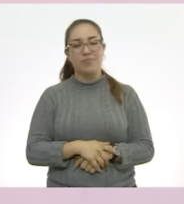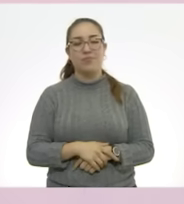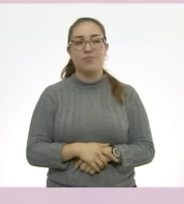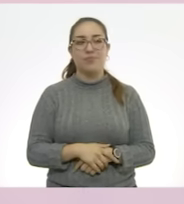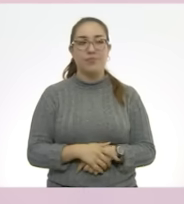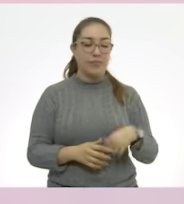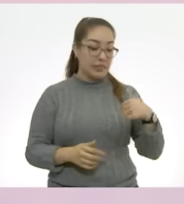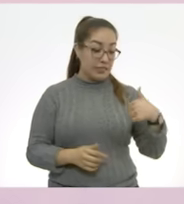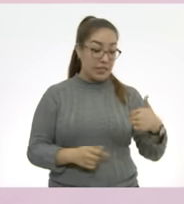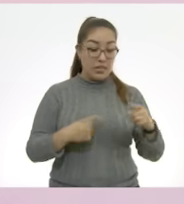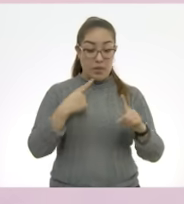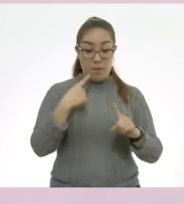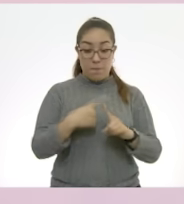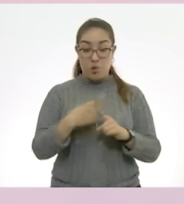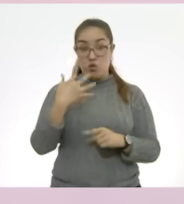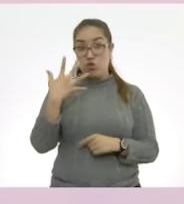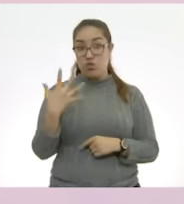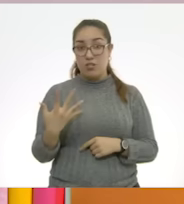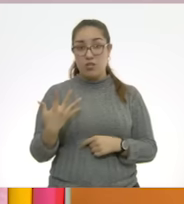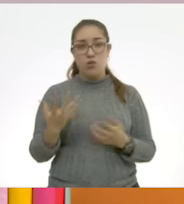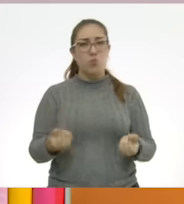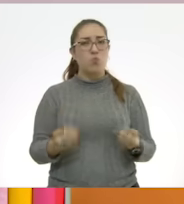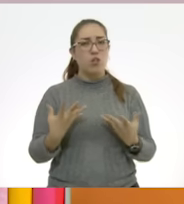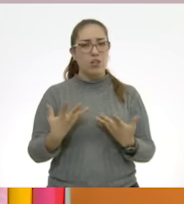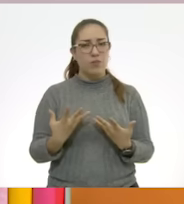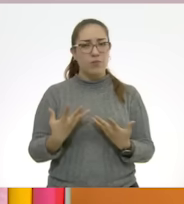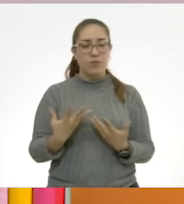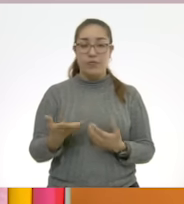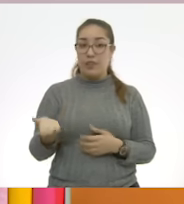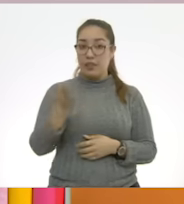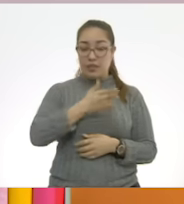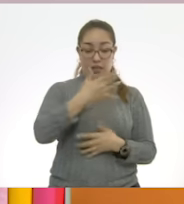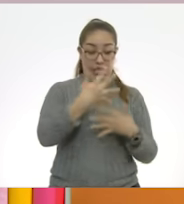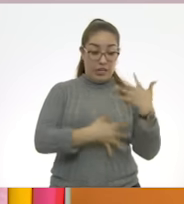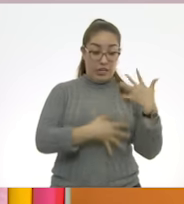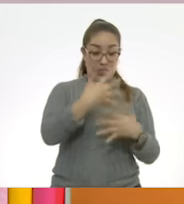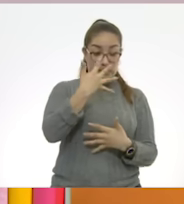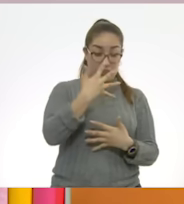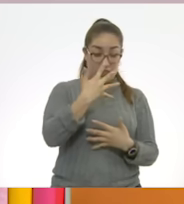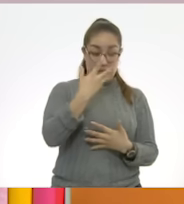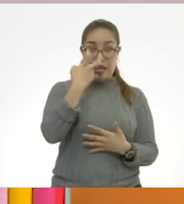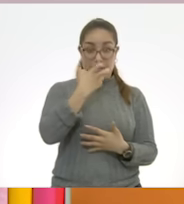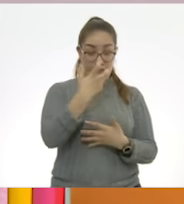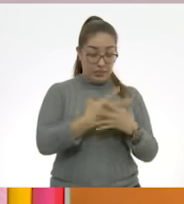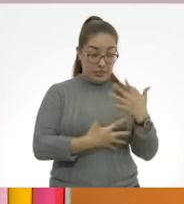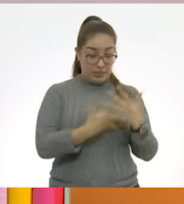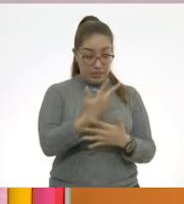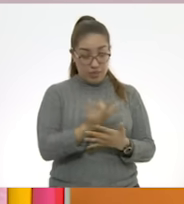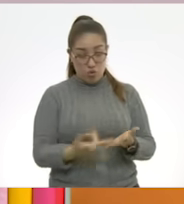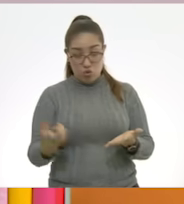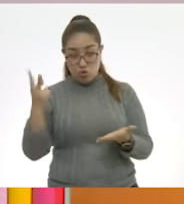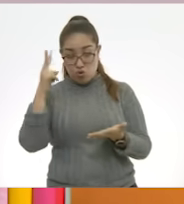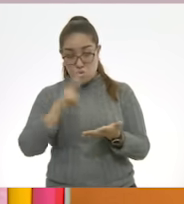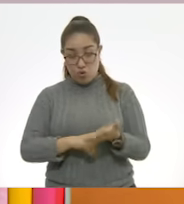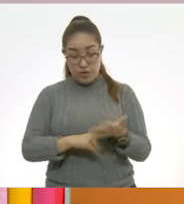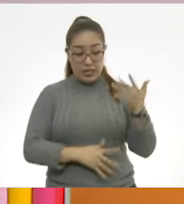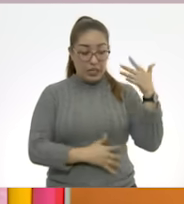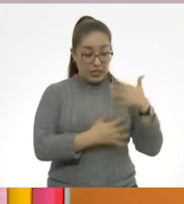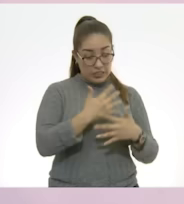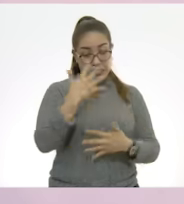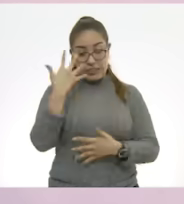6 por 5, si 3 por 5 son 15, si lo duplico... 15 y 15 son